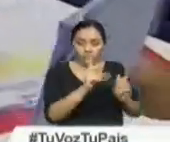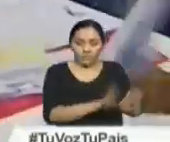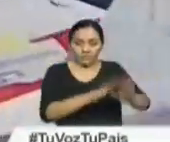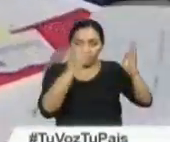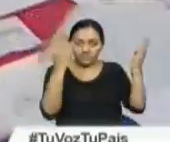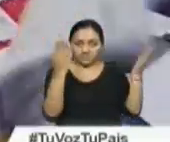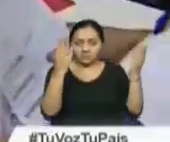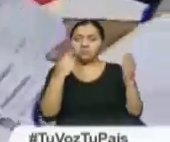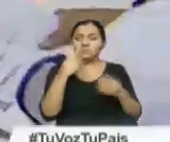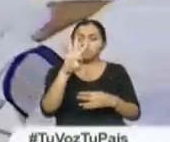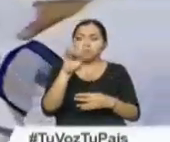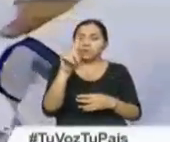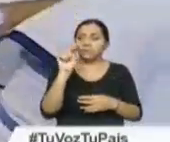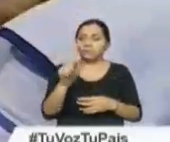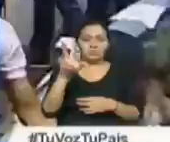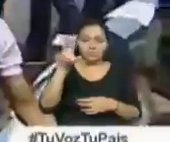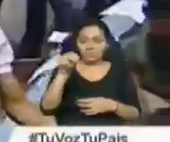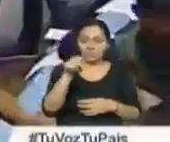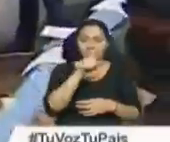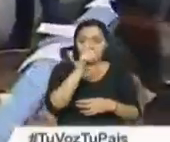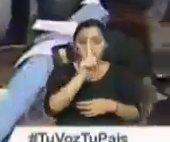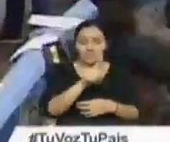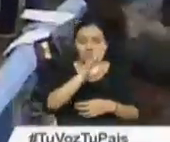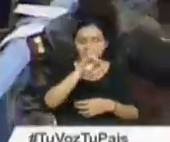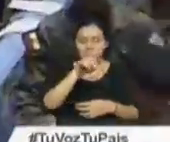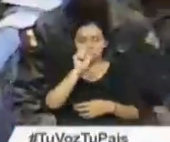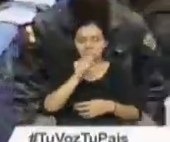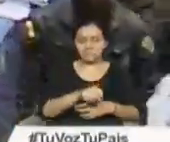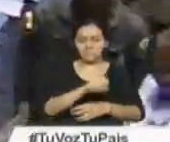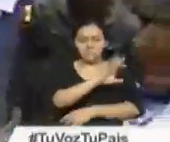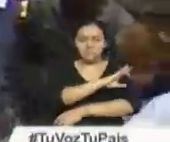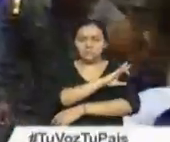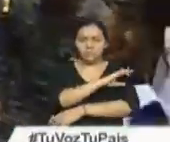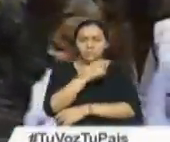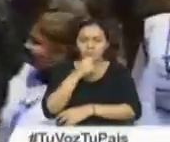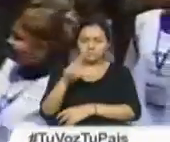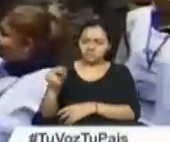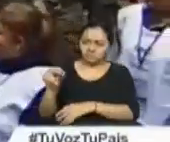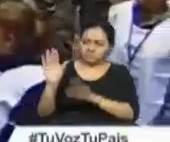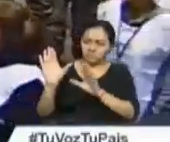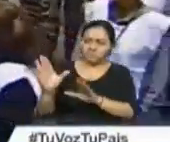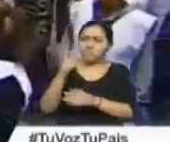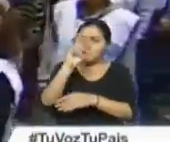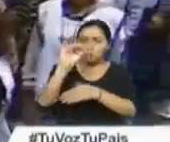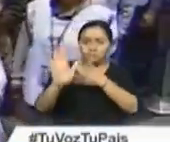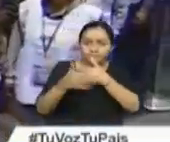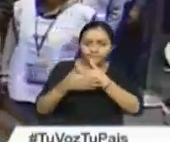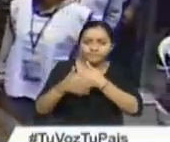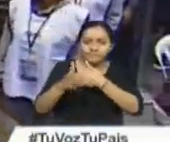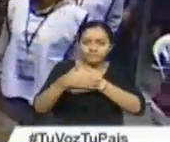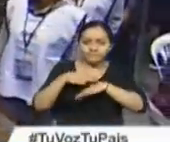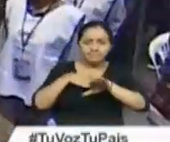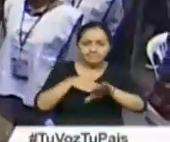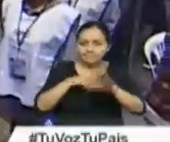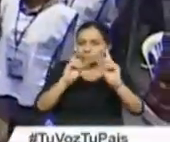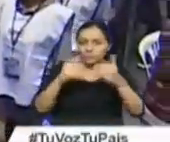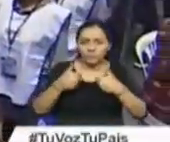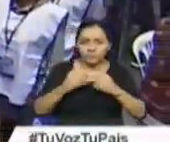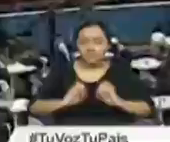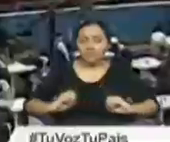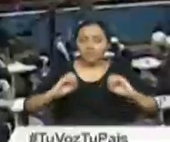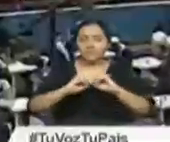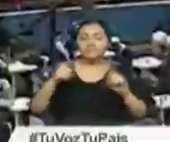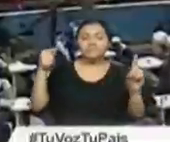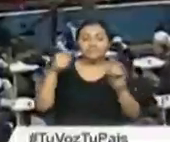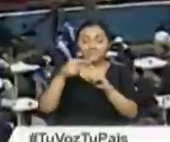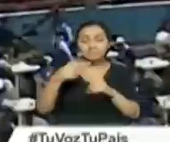juntas receptoras del voto. El contencioso electoral no dio paso a ese pedido por carecer de fundamentos técnicos y jurídicos.